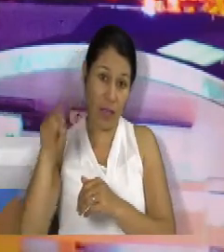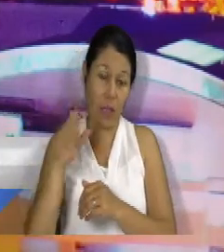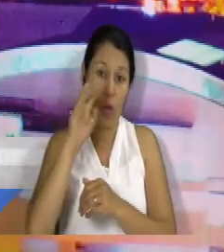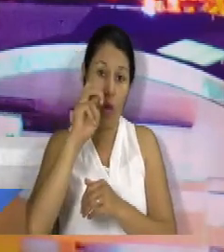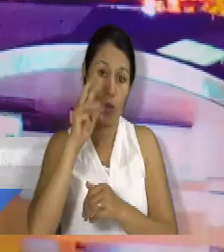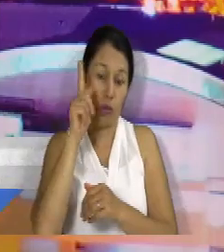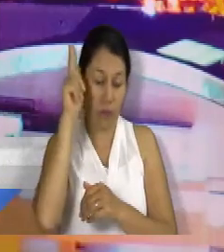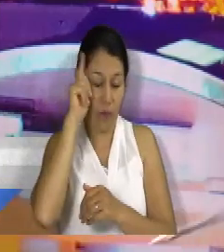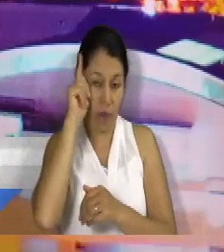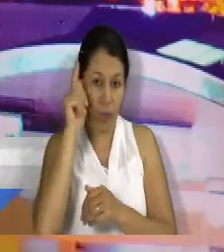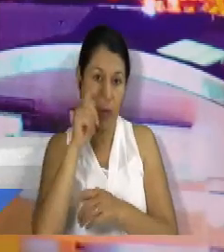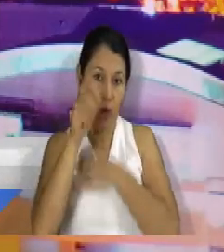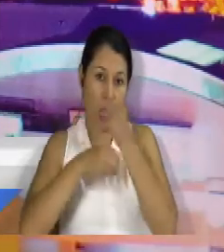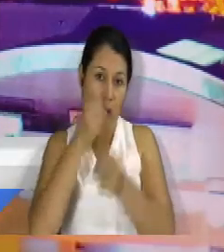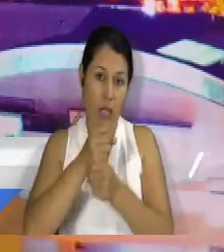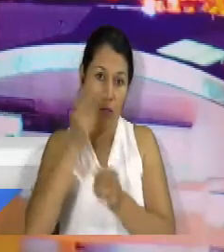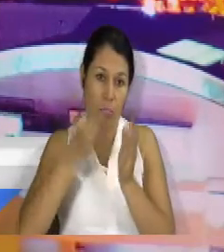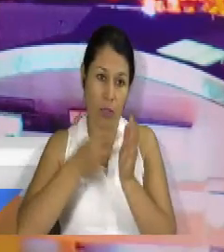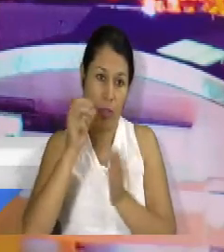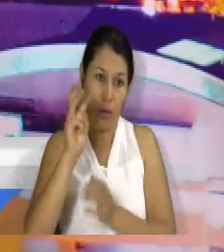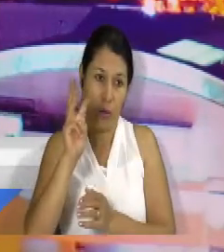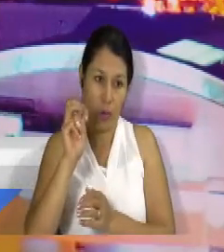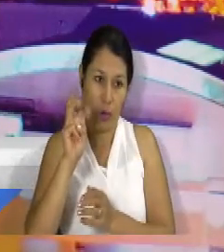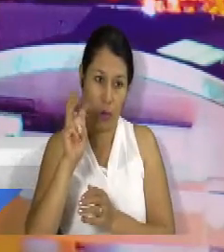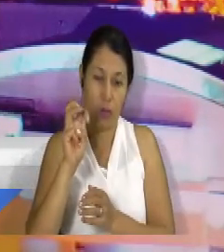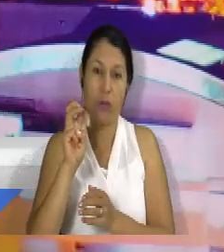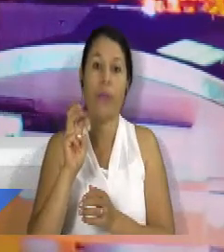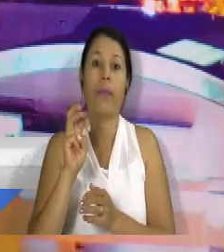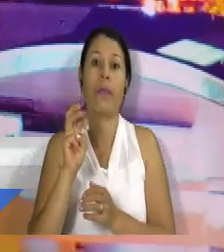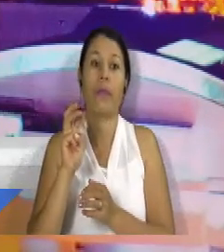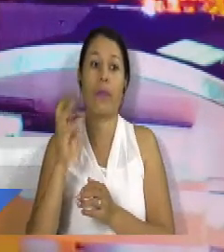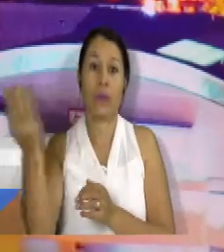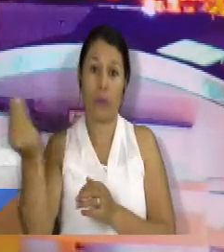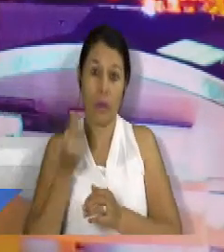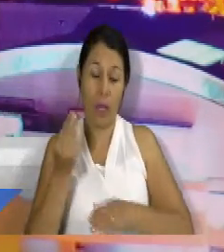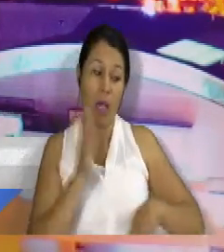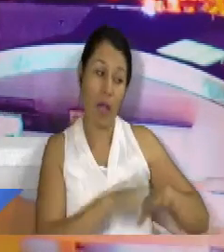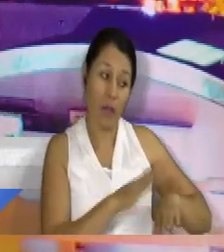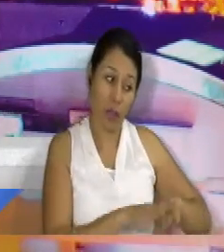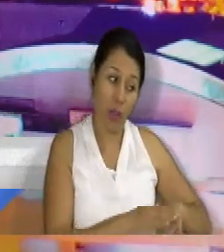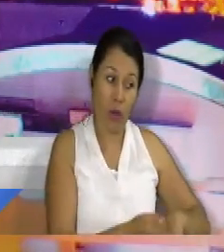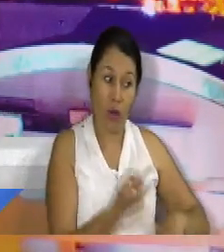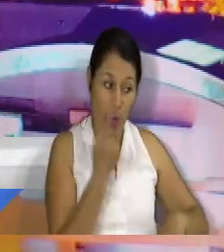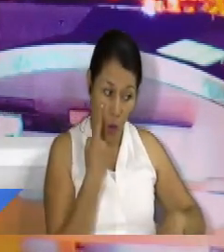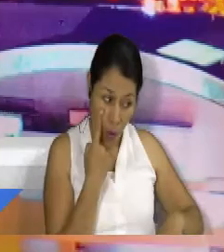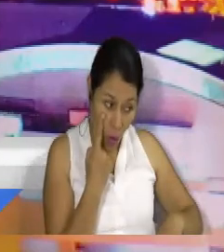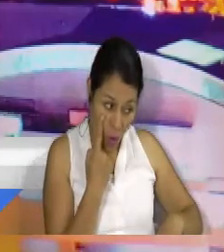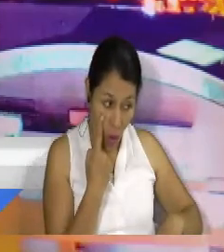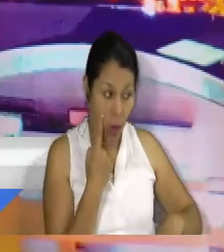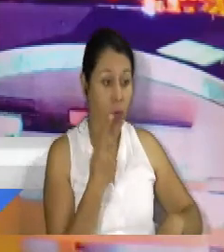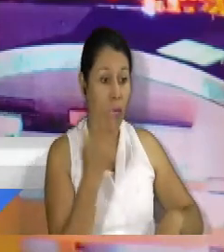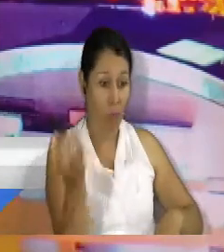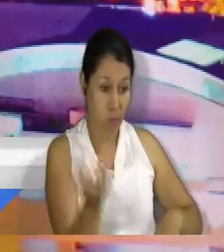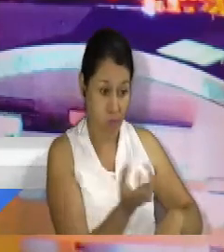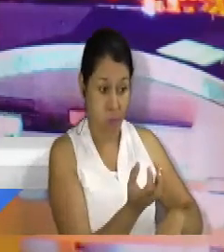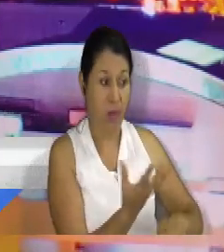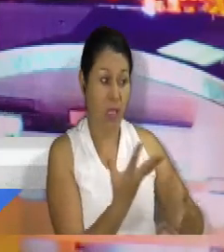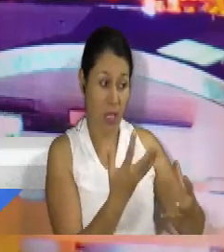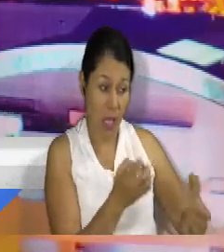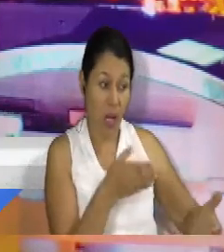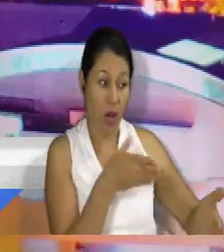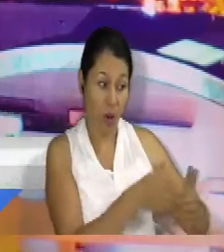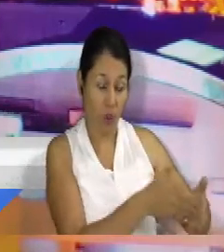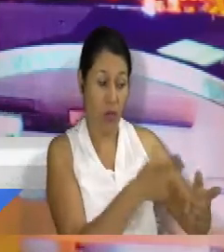vea, venimos a informarle que usted, hay un comando persiguiendo, no lo han matado porque tiene seguridad. Bueno, entonces